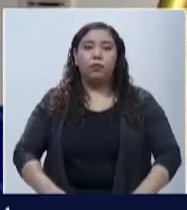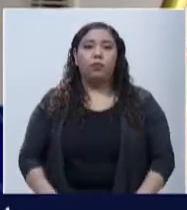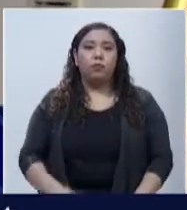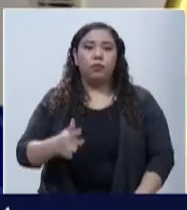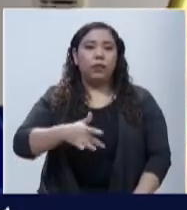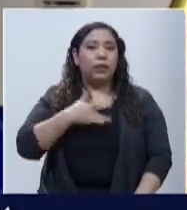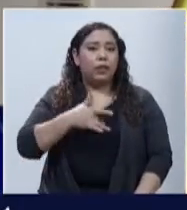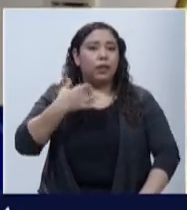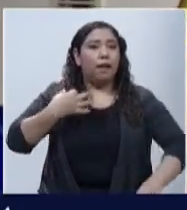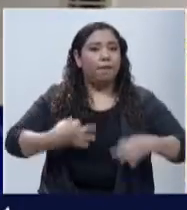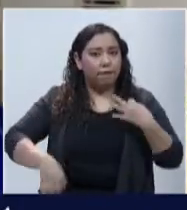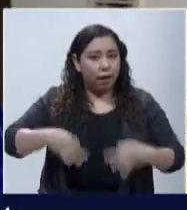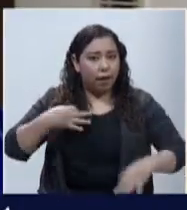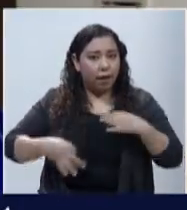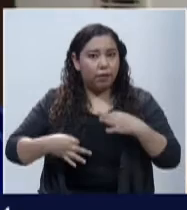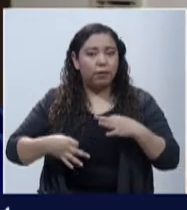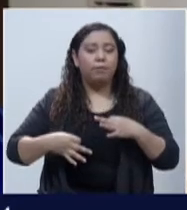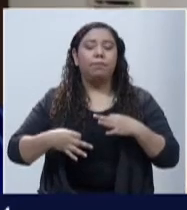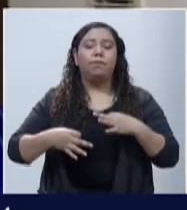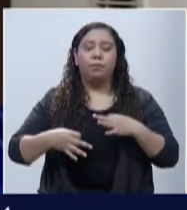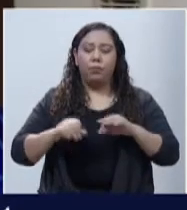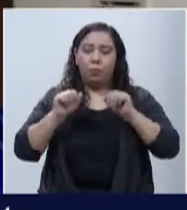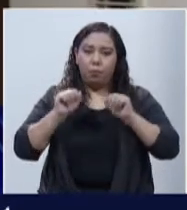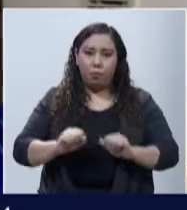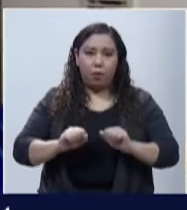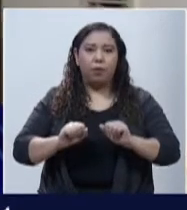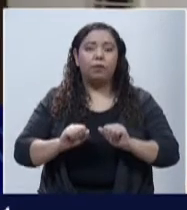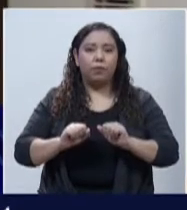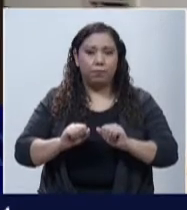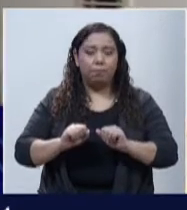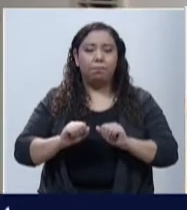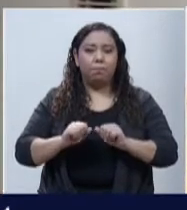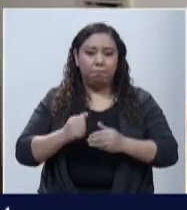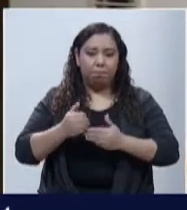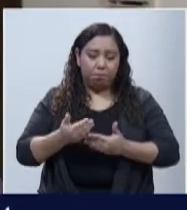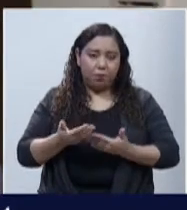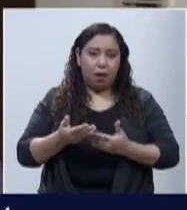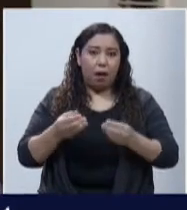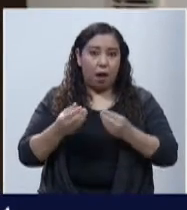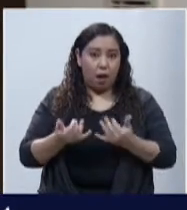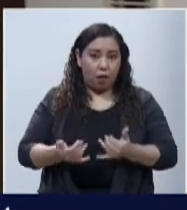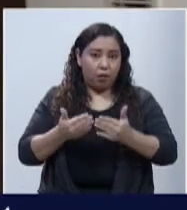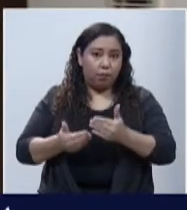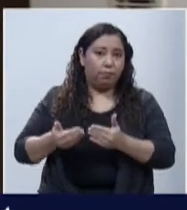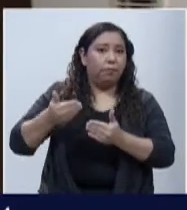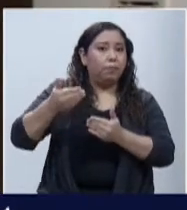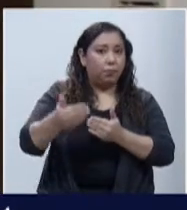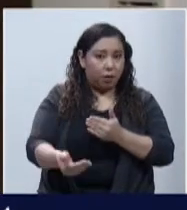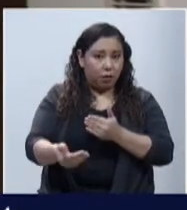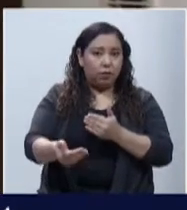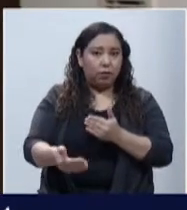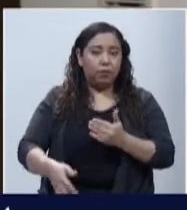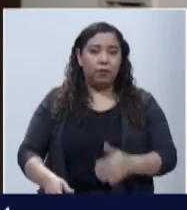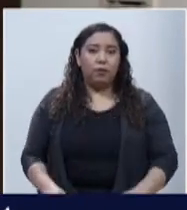dando este gran paso este gran paso obedece a una